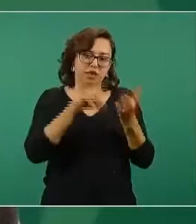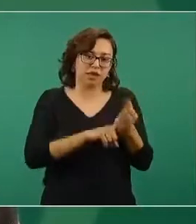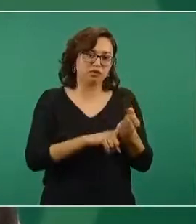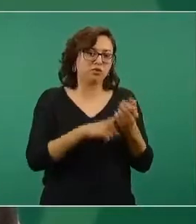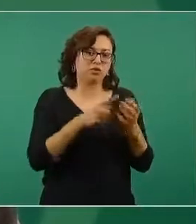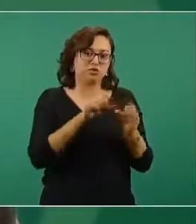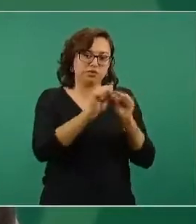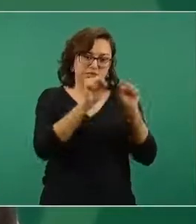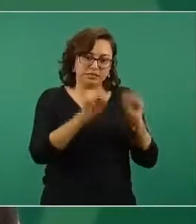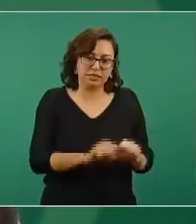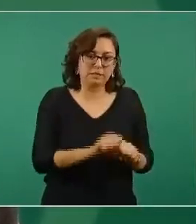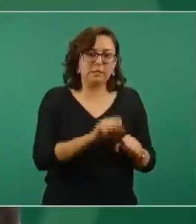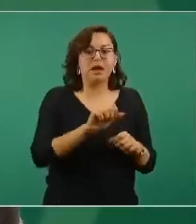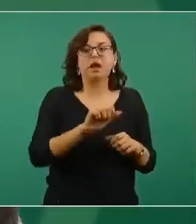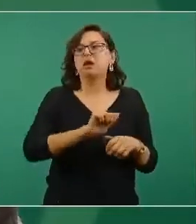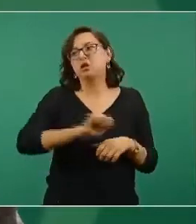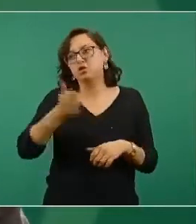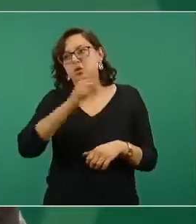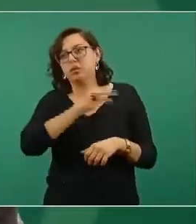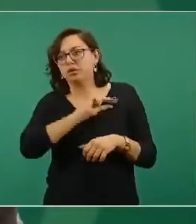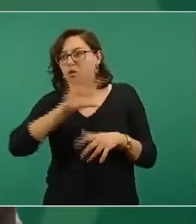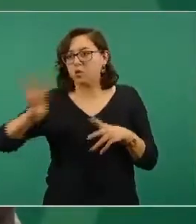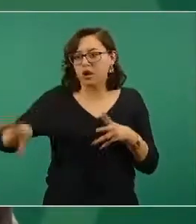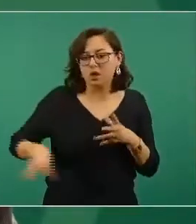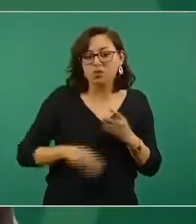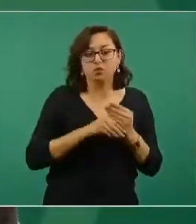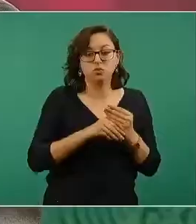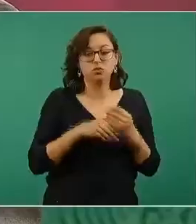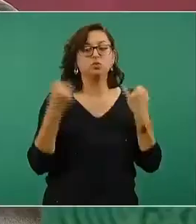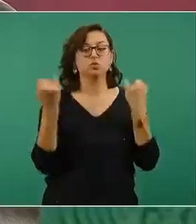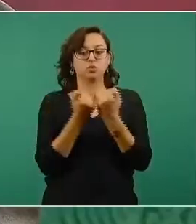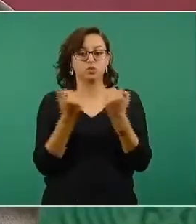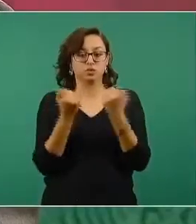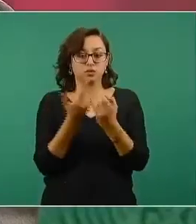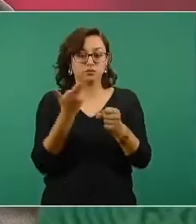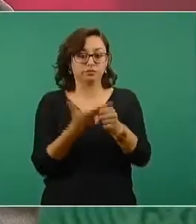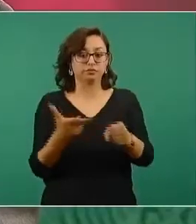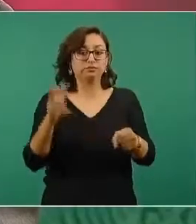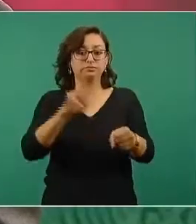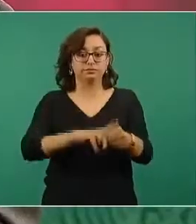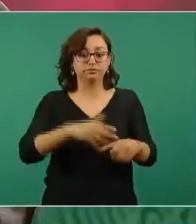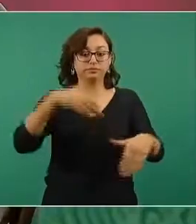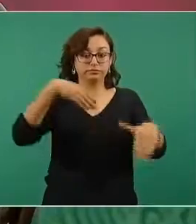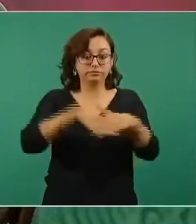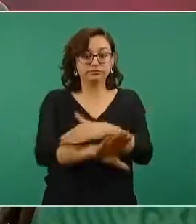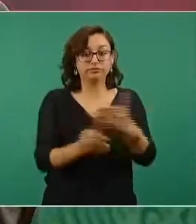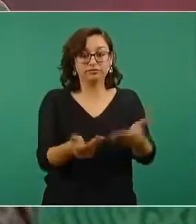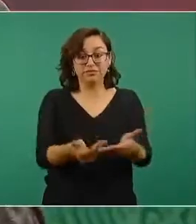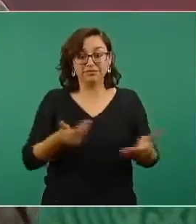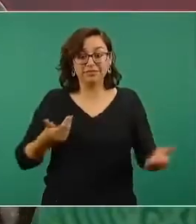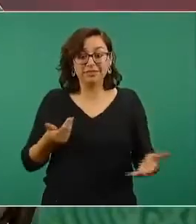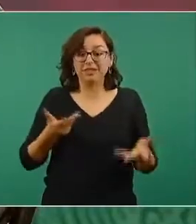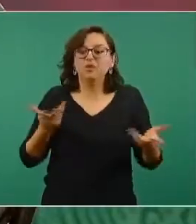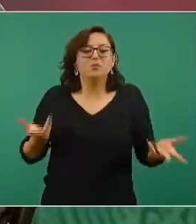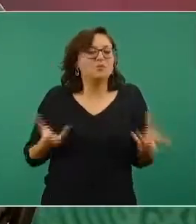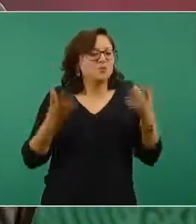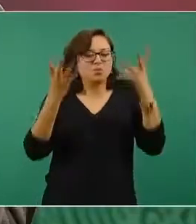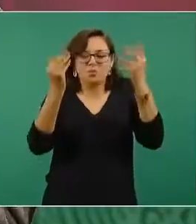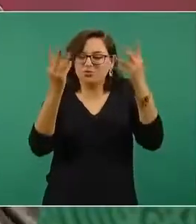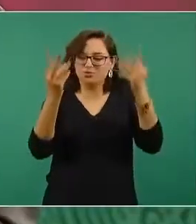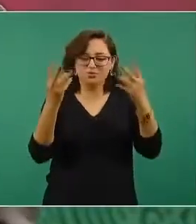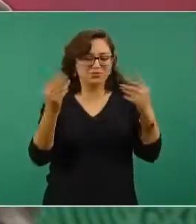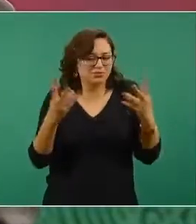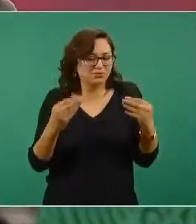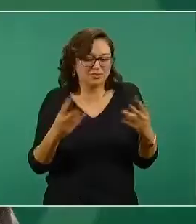importante. Toda la parte prehospitalaria, muy importante, ¿no? También, entonces es una definición muy